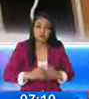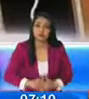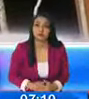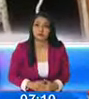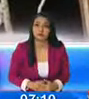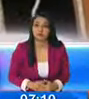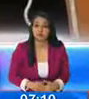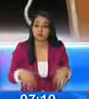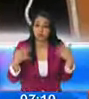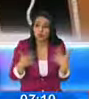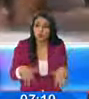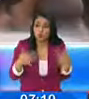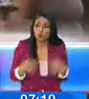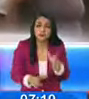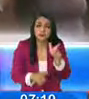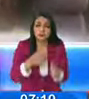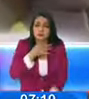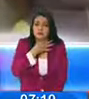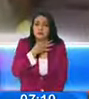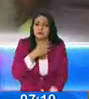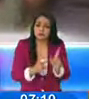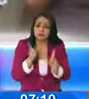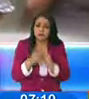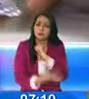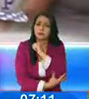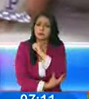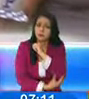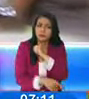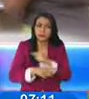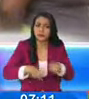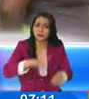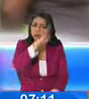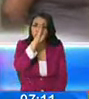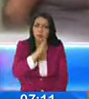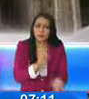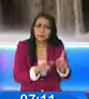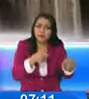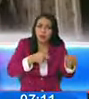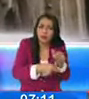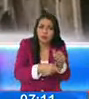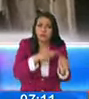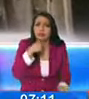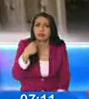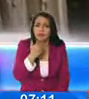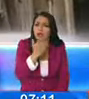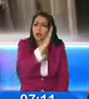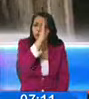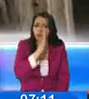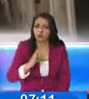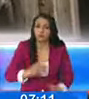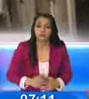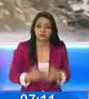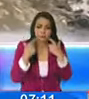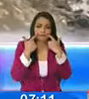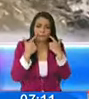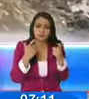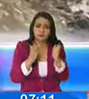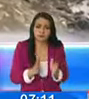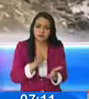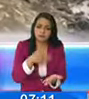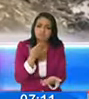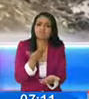ponen mal aquí a nosotros. Nosotros somos gente pobre, pero jamás aquí nadie mata a nadie. El fiscal acudió al punto del macabro hallazgo para